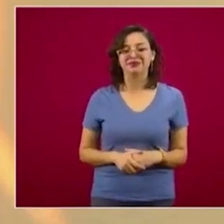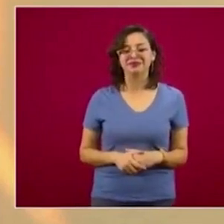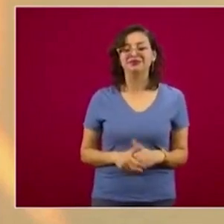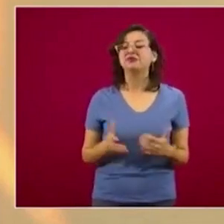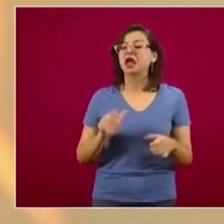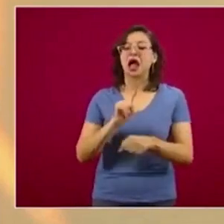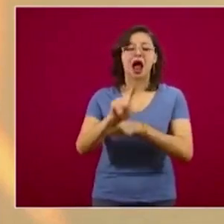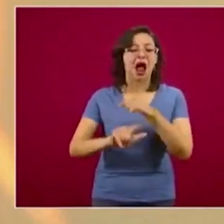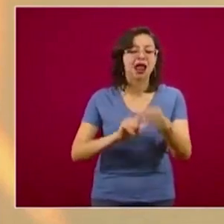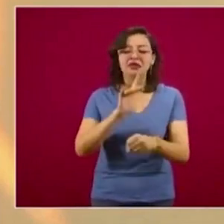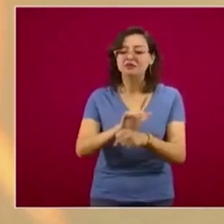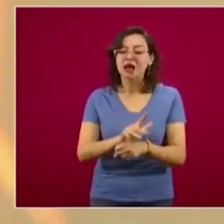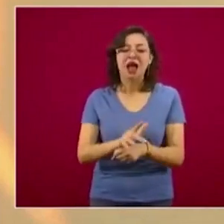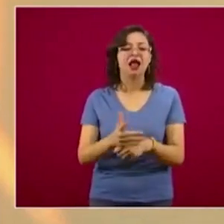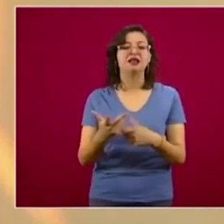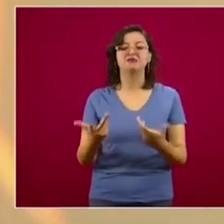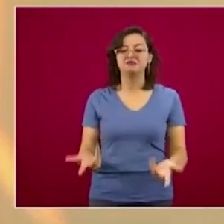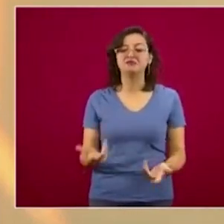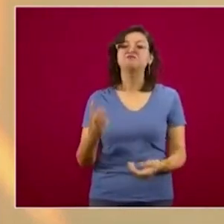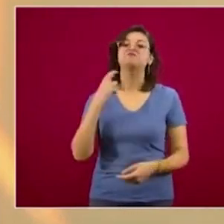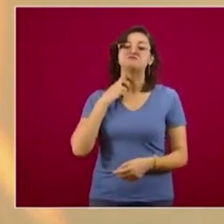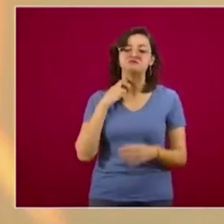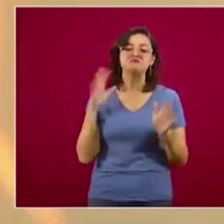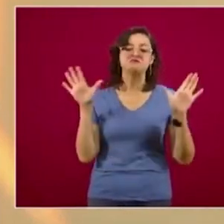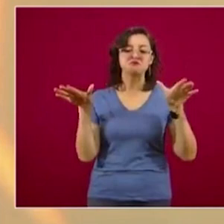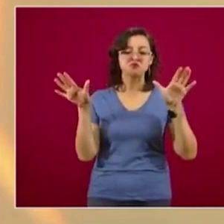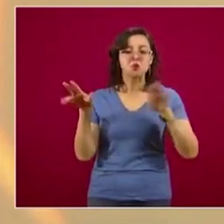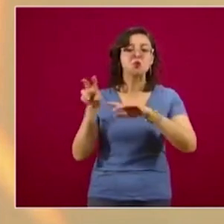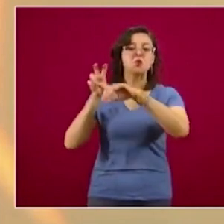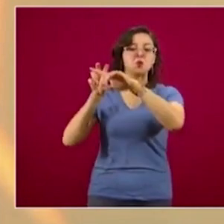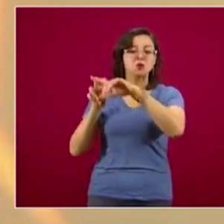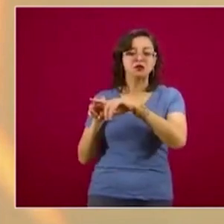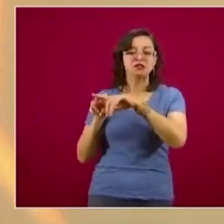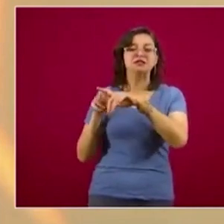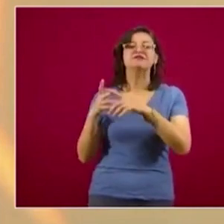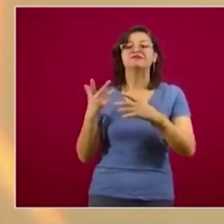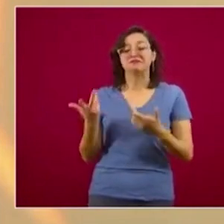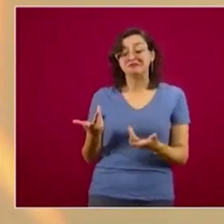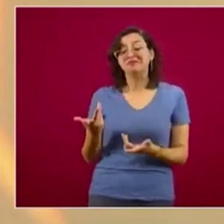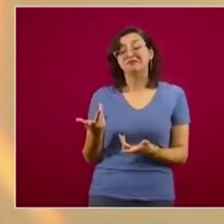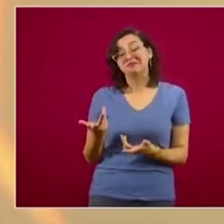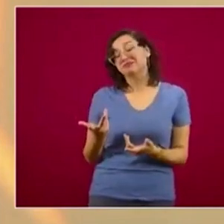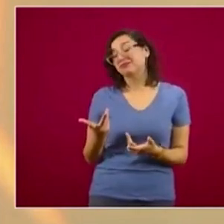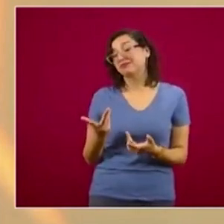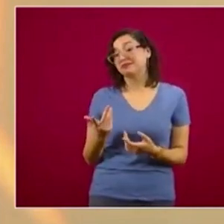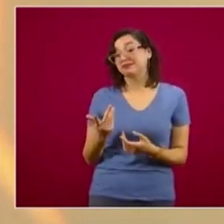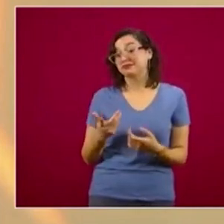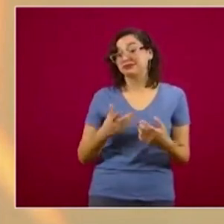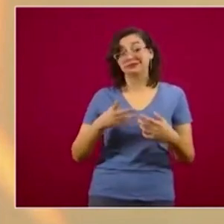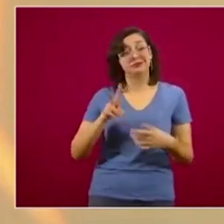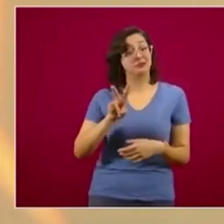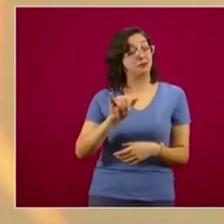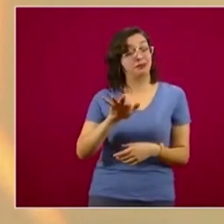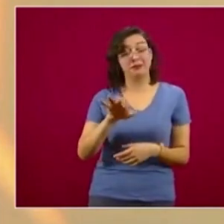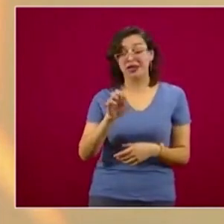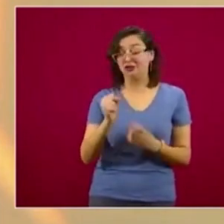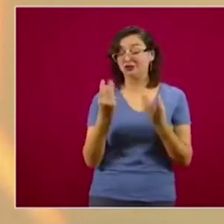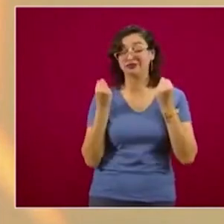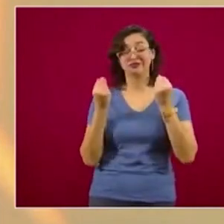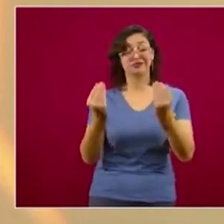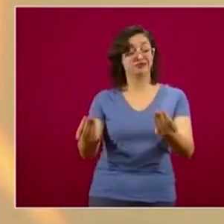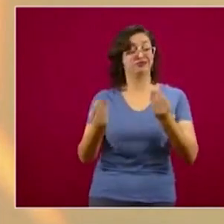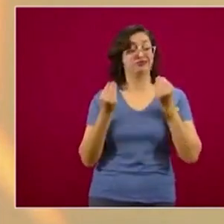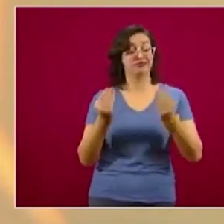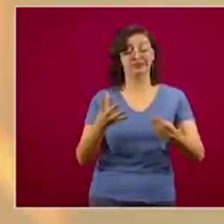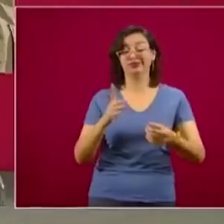Los animales silvestres, y esto incluye a los murciélagos, pueden ser transmisores de muchos tipos de virus. Y